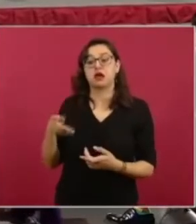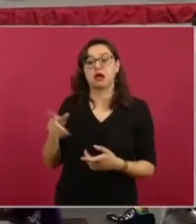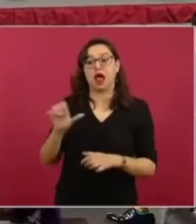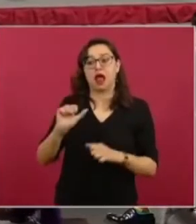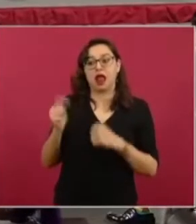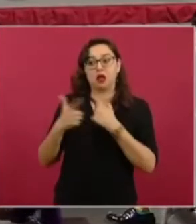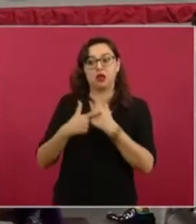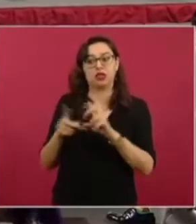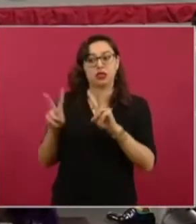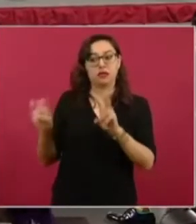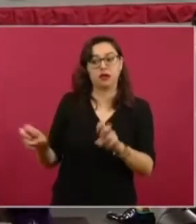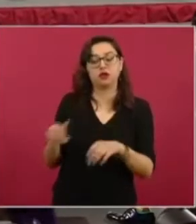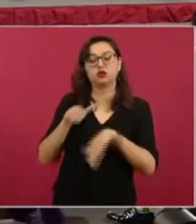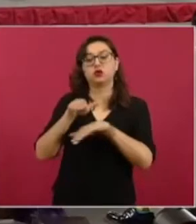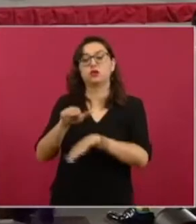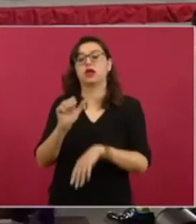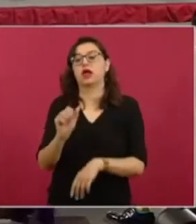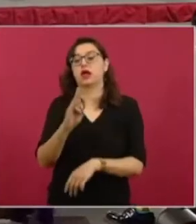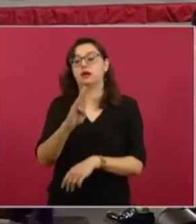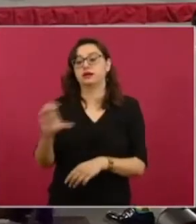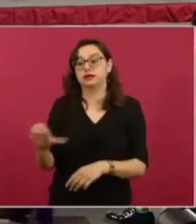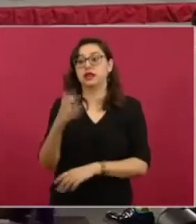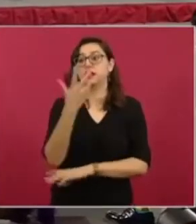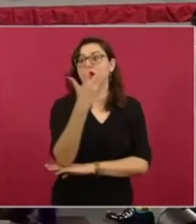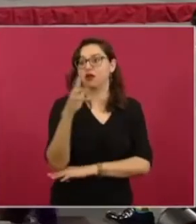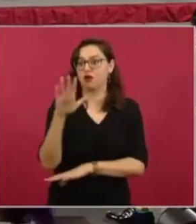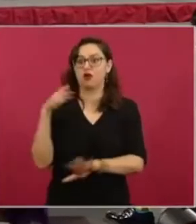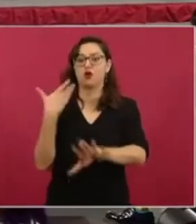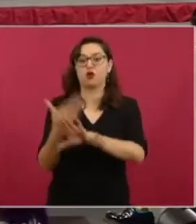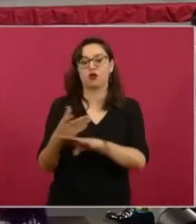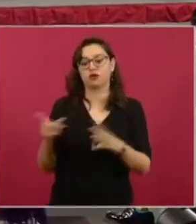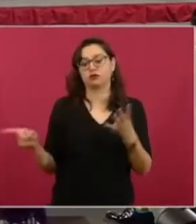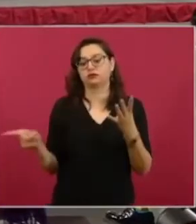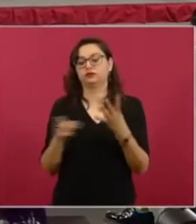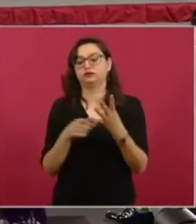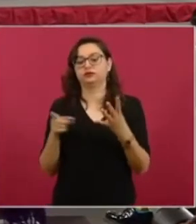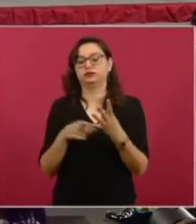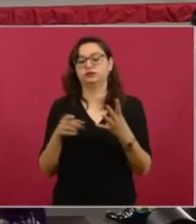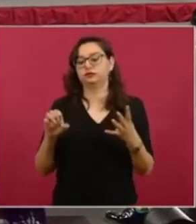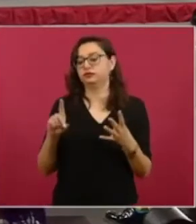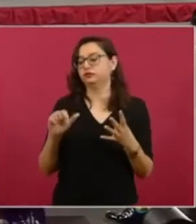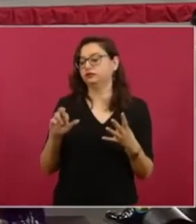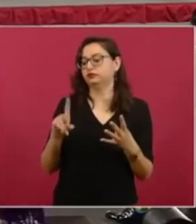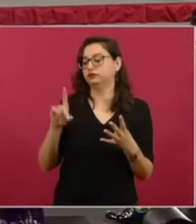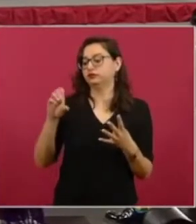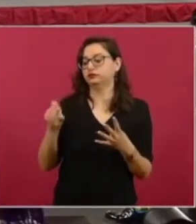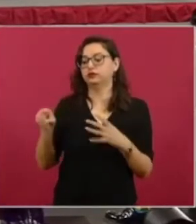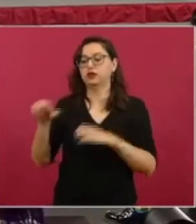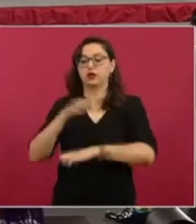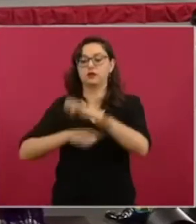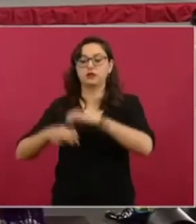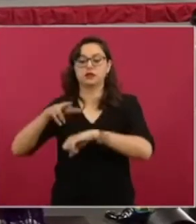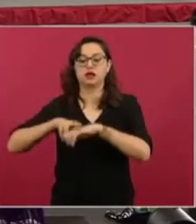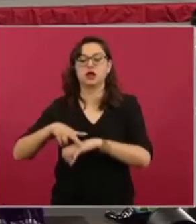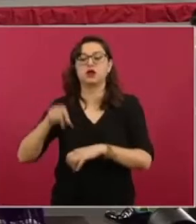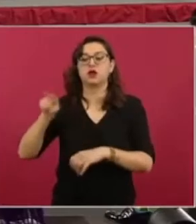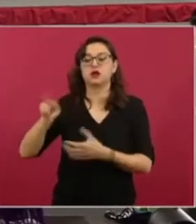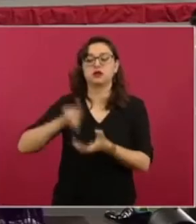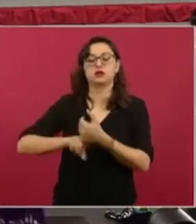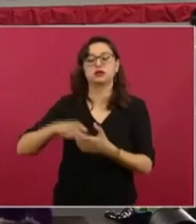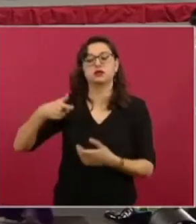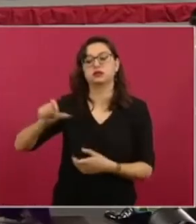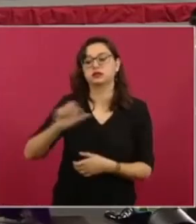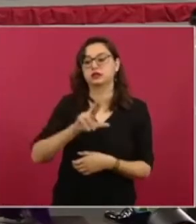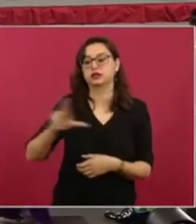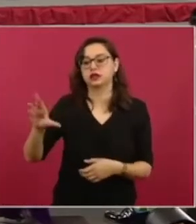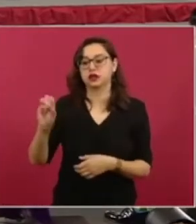ambiental. Y el cuarto, Eduardo Albor Villanueva, director de Dolphin Discovery, un empresario quintanarroense que ha